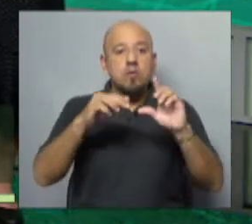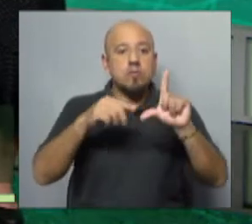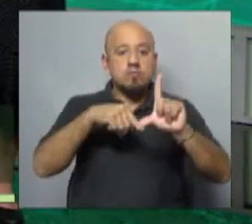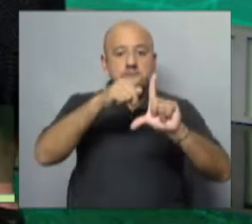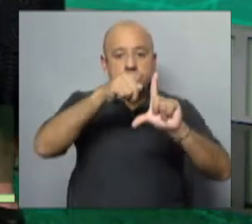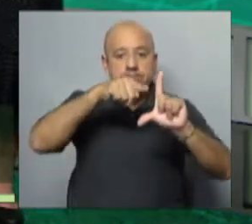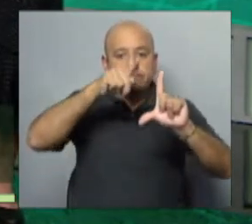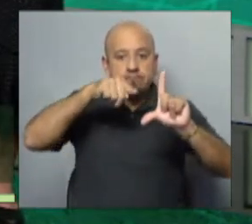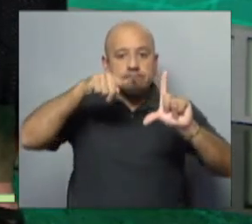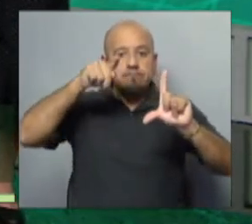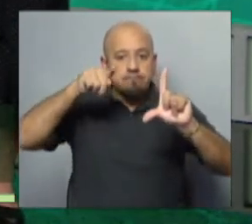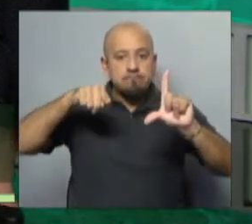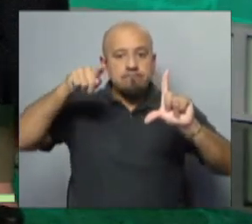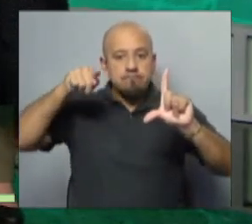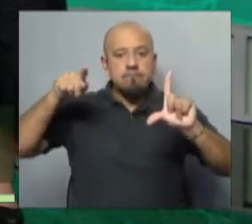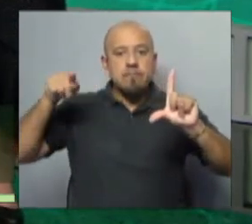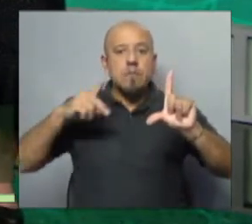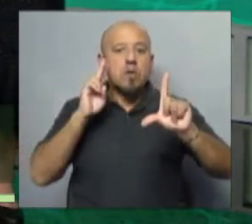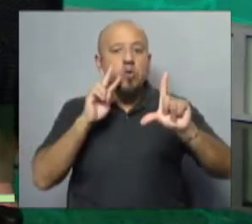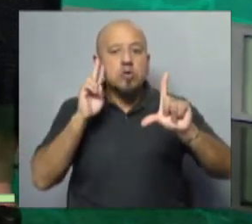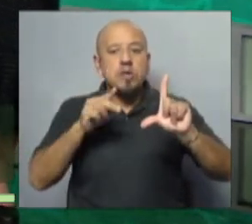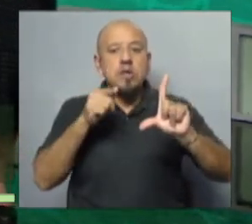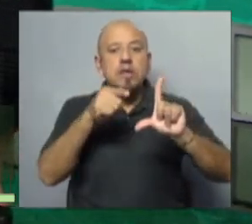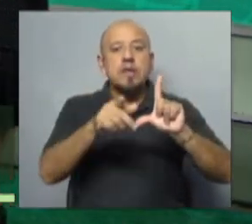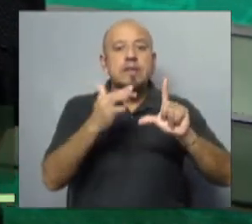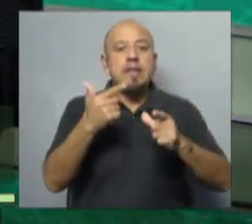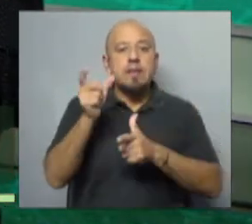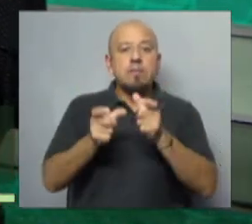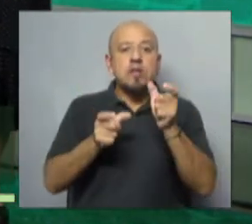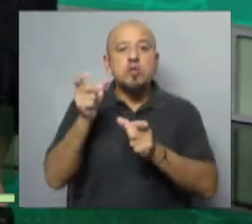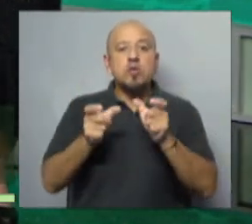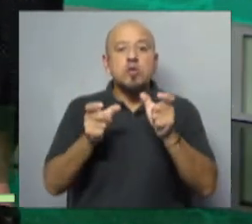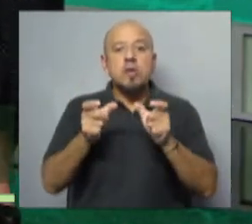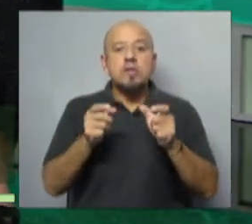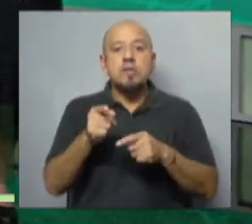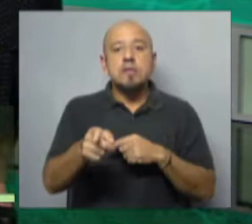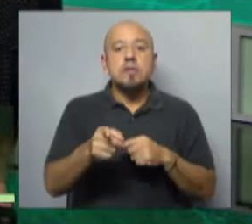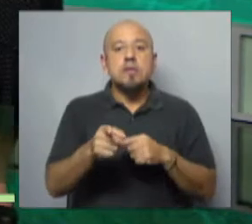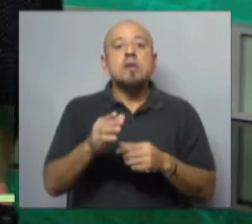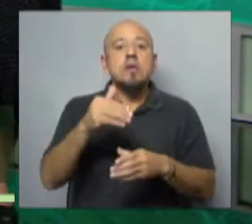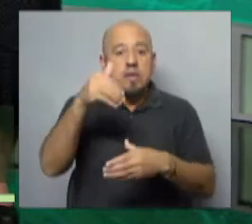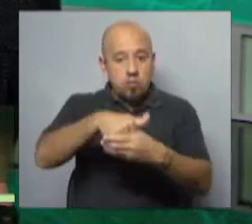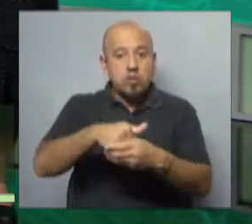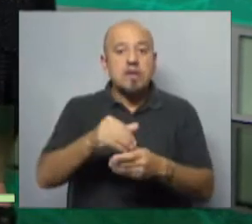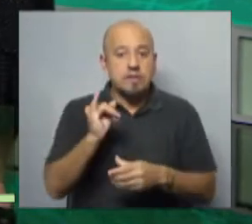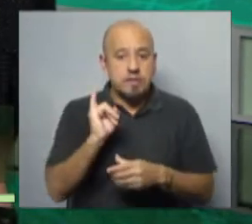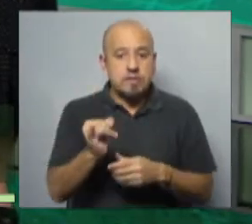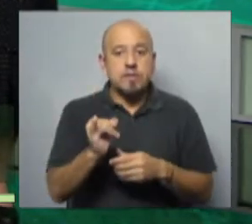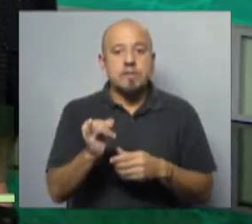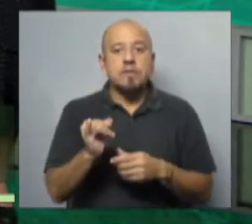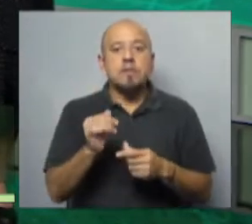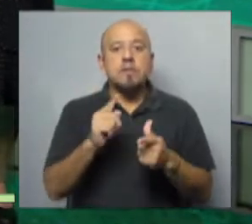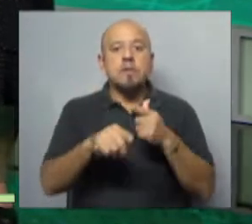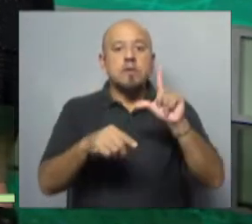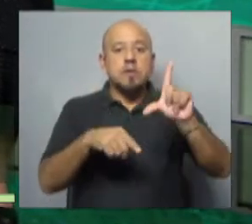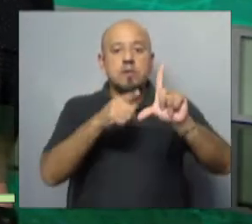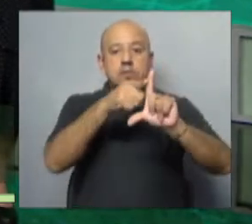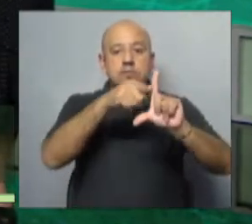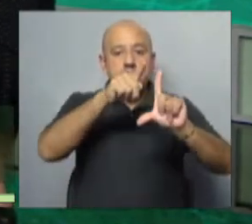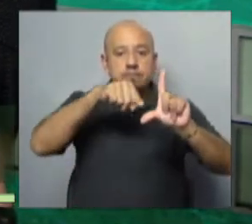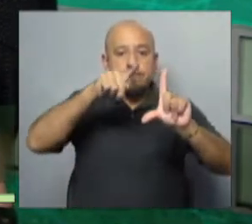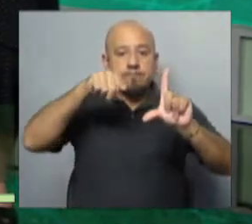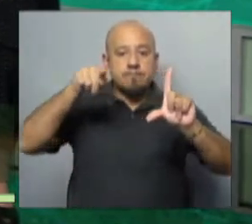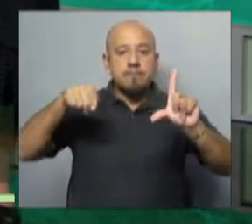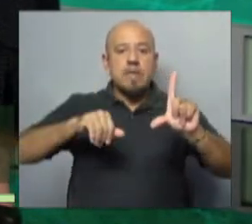en las distintas mediciones las percepciones de las personas que decían que iban a apoyar en sí y con la línea azul